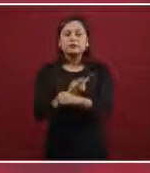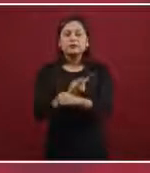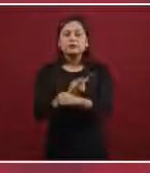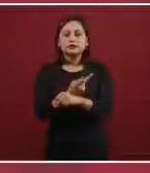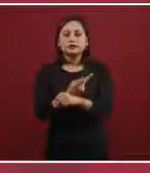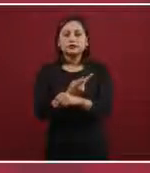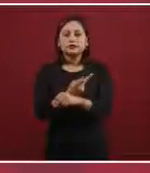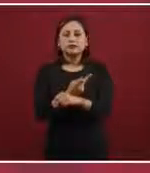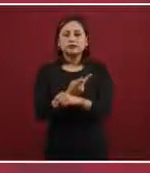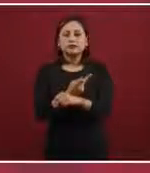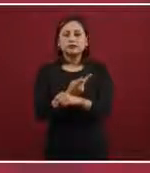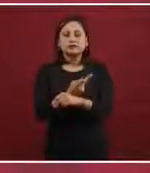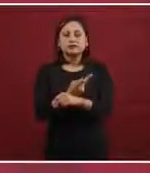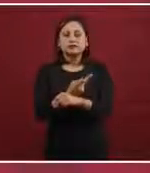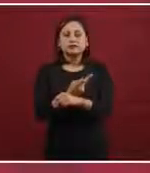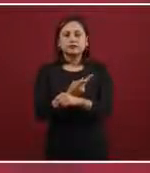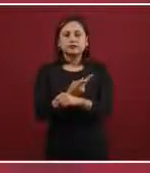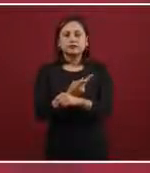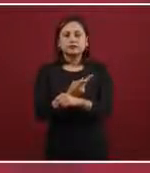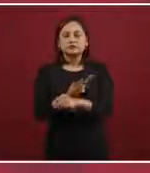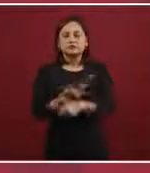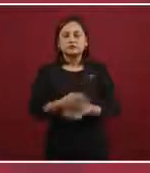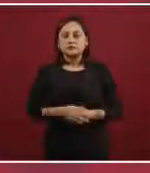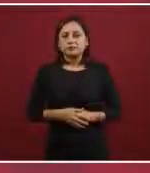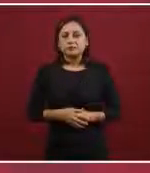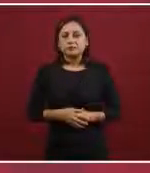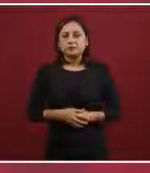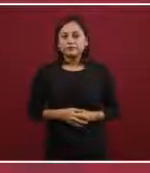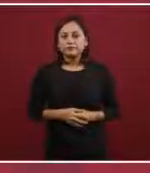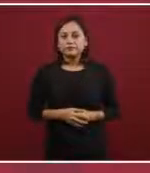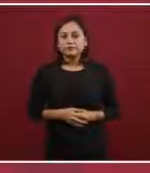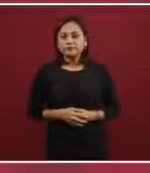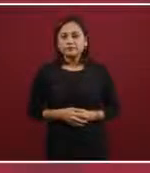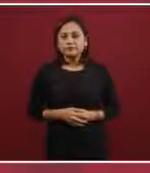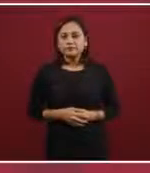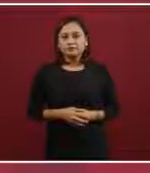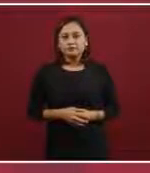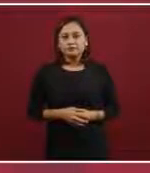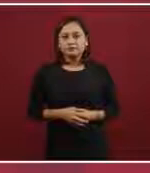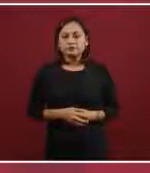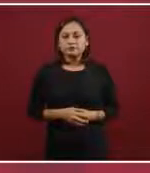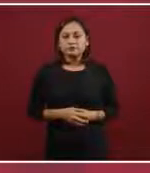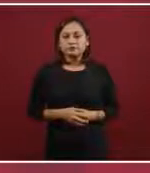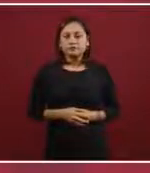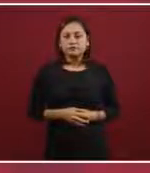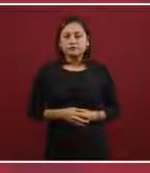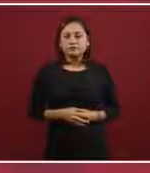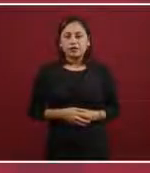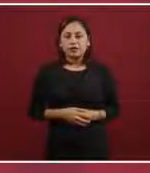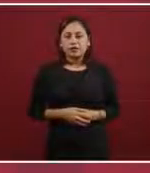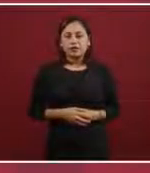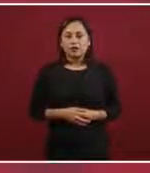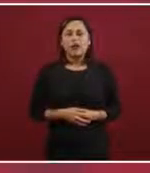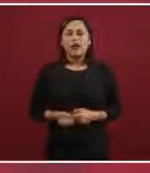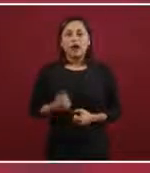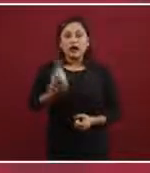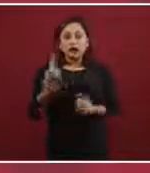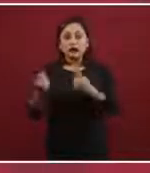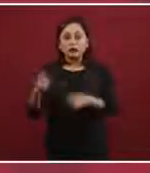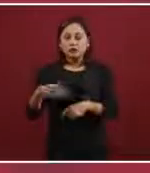a lento los afanes autoritarios de uso de la